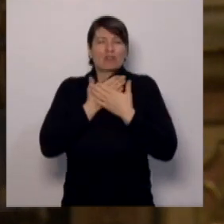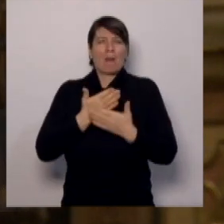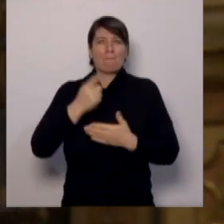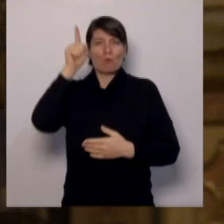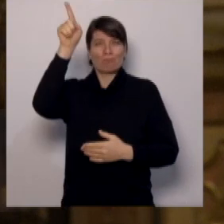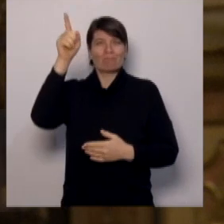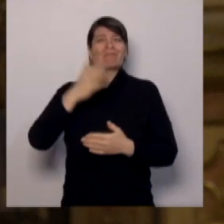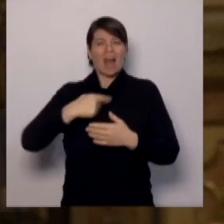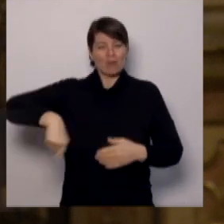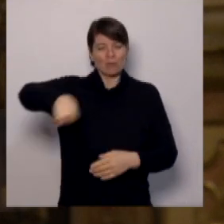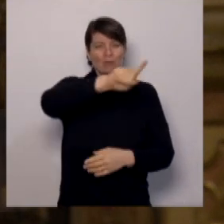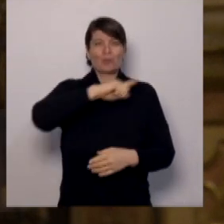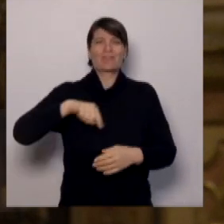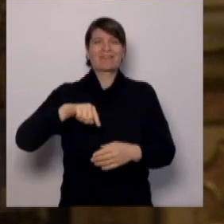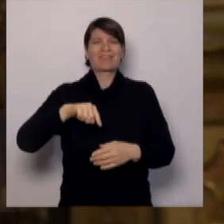que nos amó.